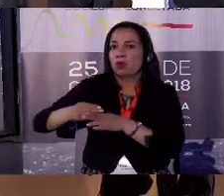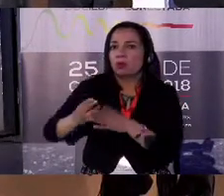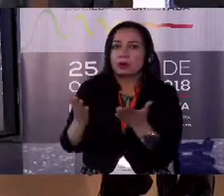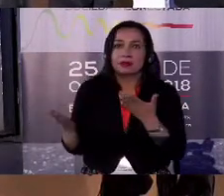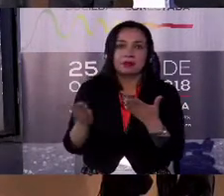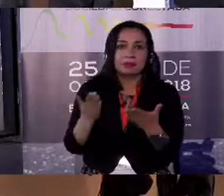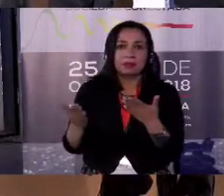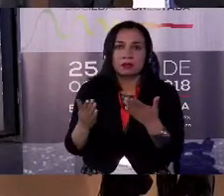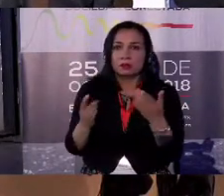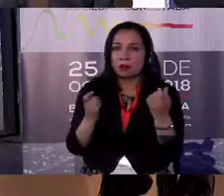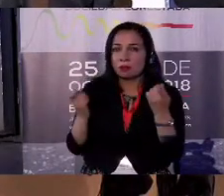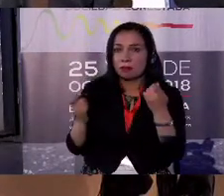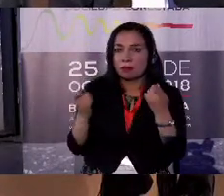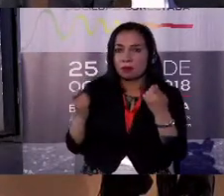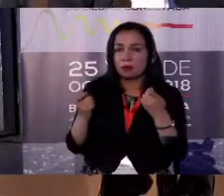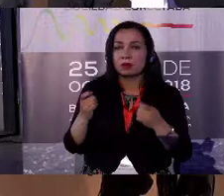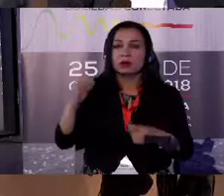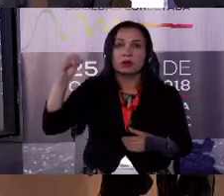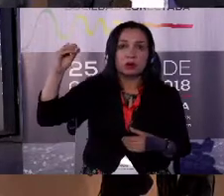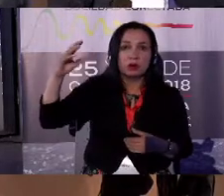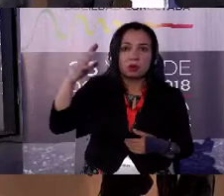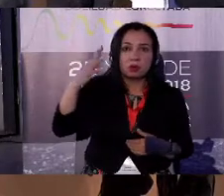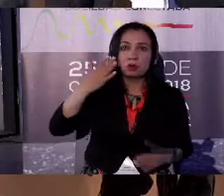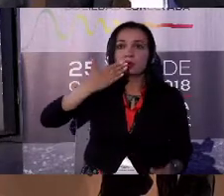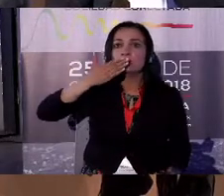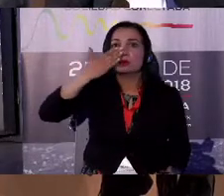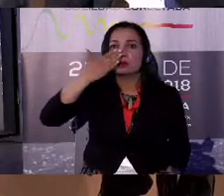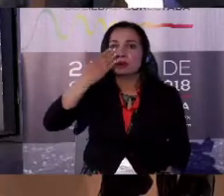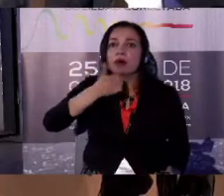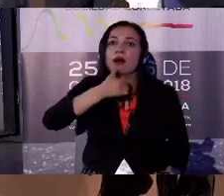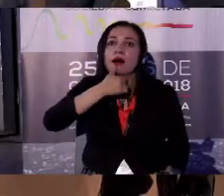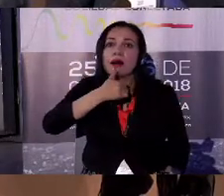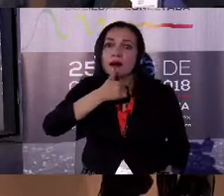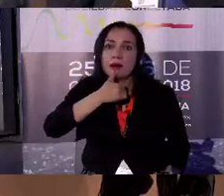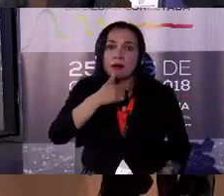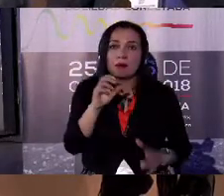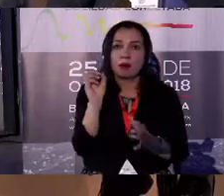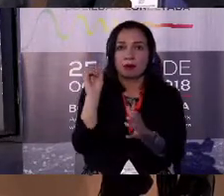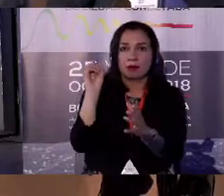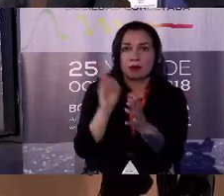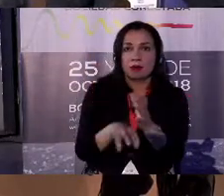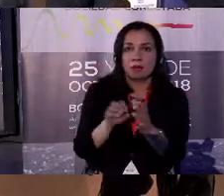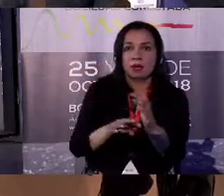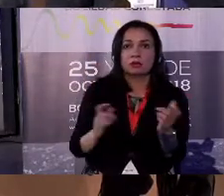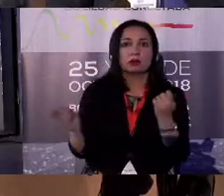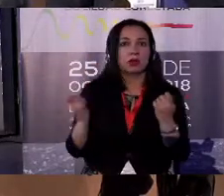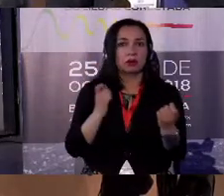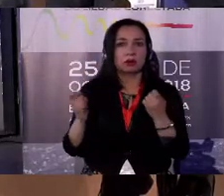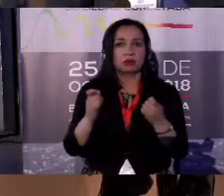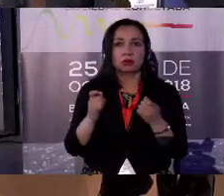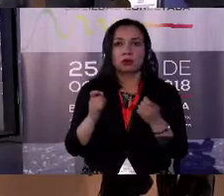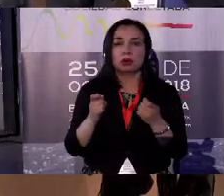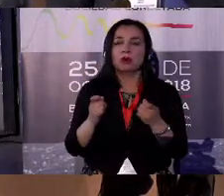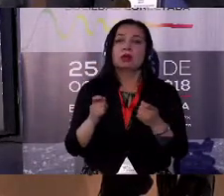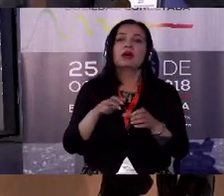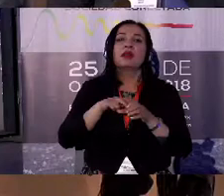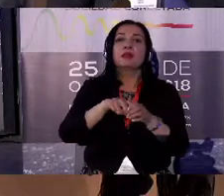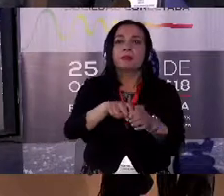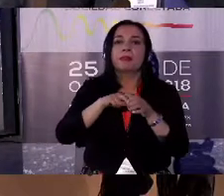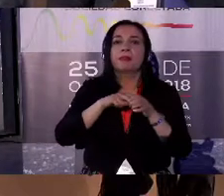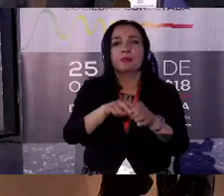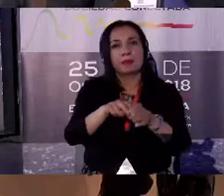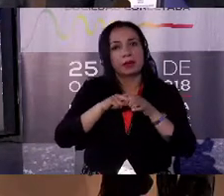de gas y agua, para lo que es el control de la basura, para lo que es el transporte y el control del transporte público, va a haber